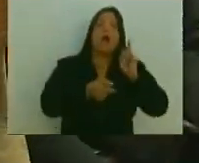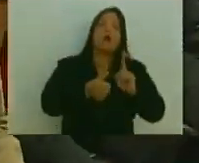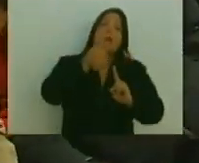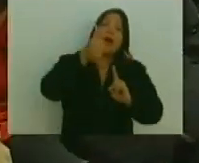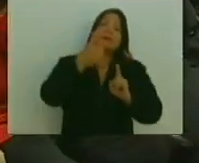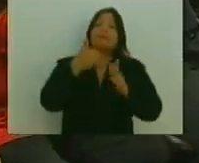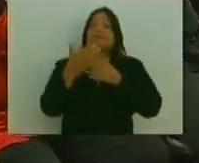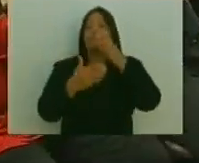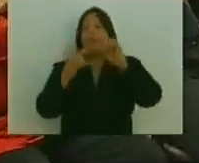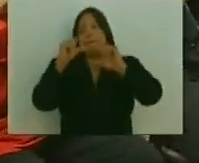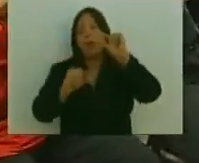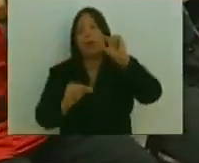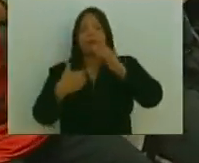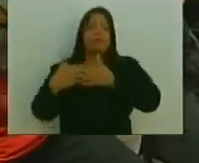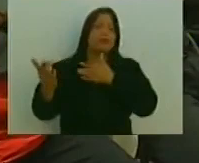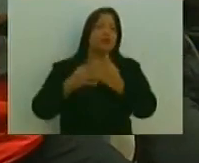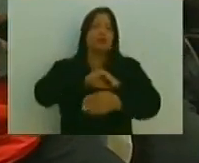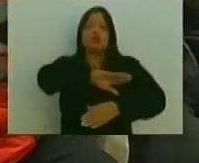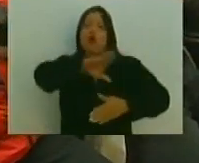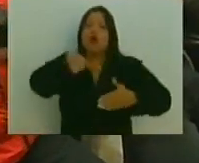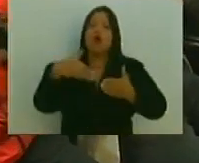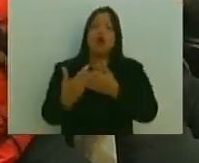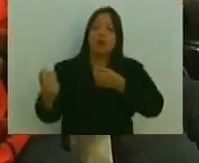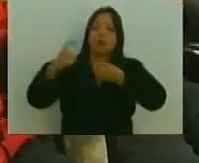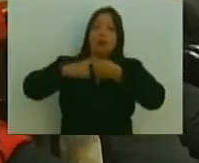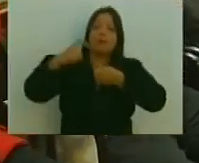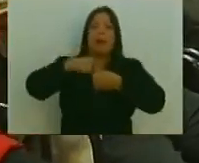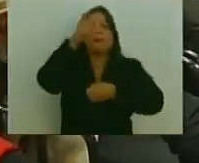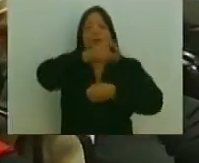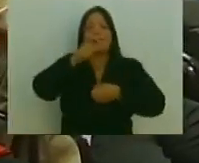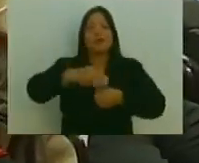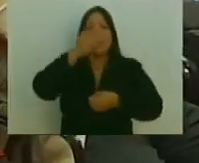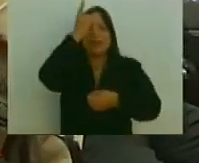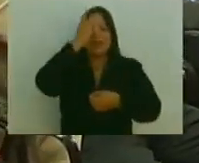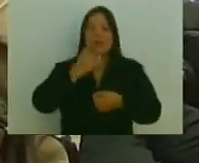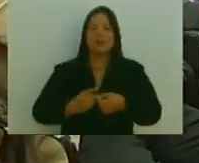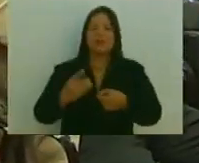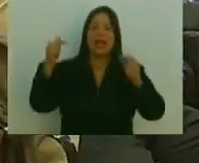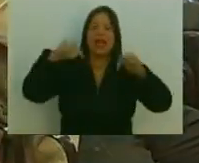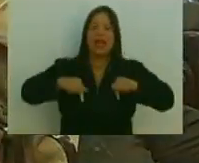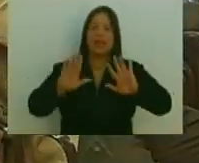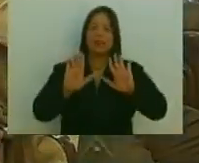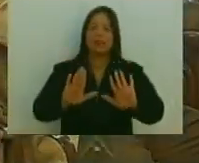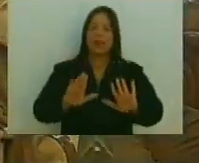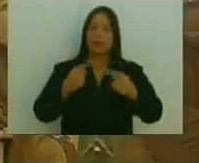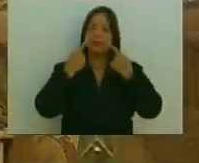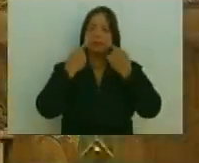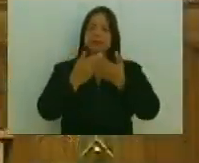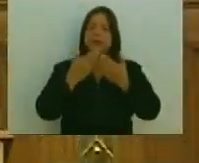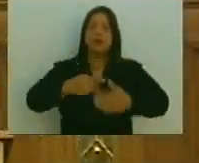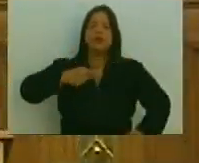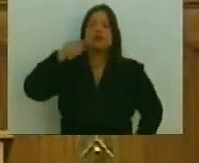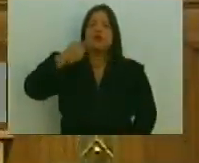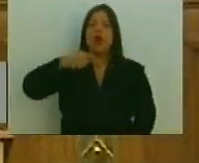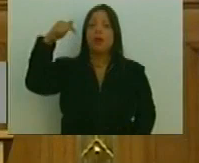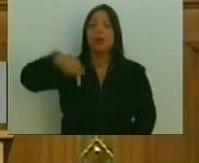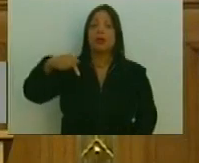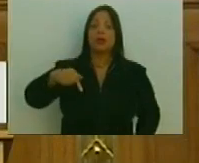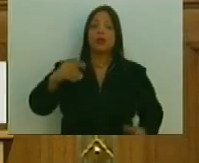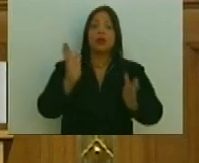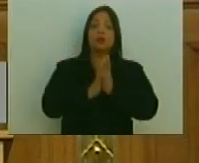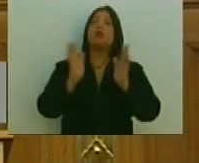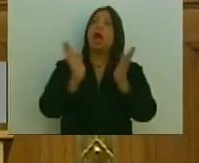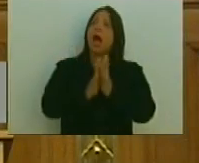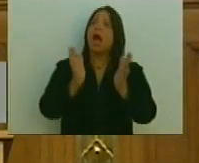menos, tienen incorporado a personas con discapacidad. Y aquí voy a detenerme. Miren, ¿saben? Yo hablo aquí y ustedes me